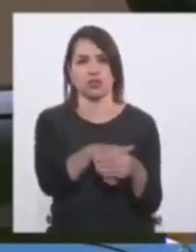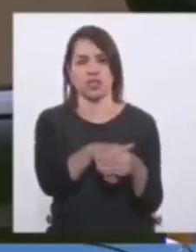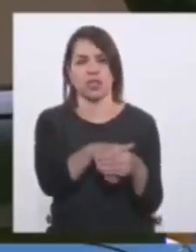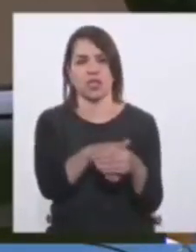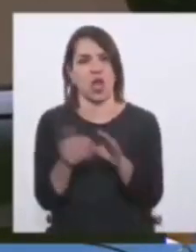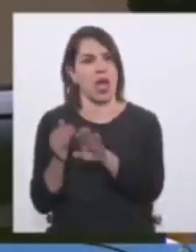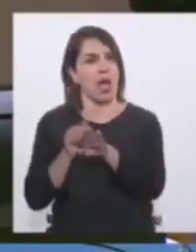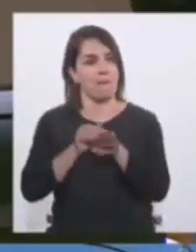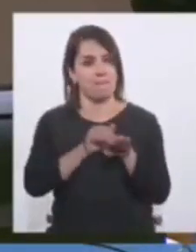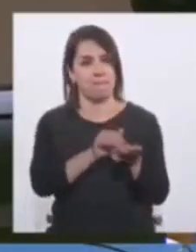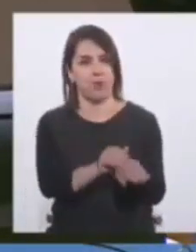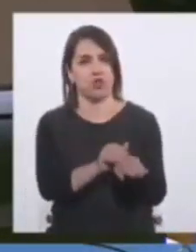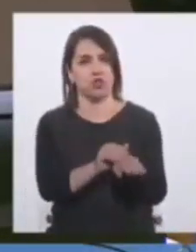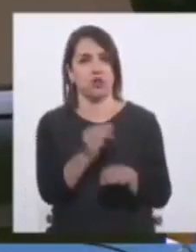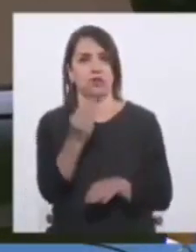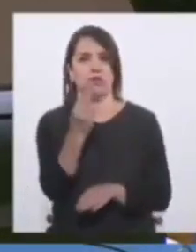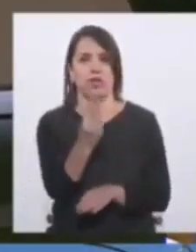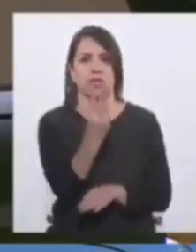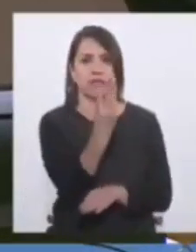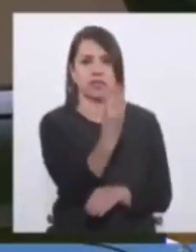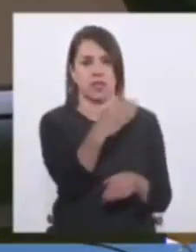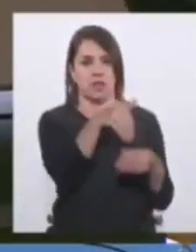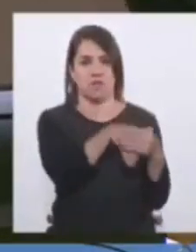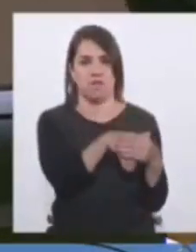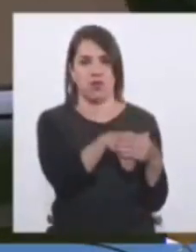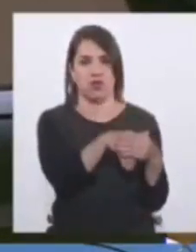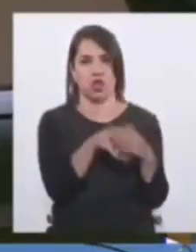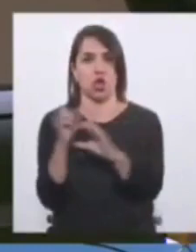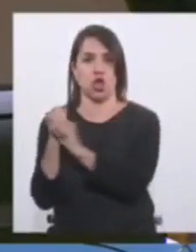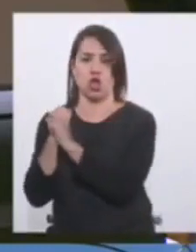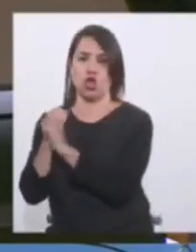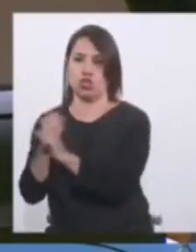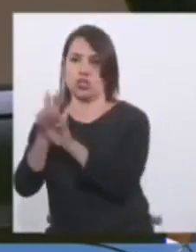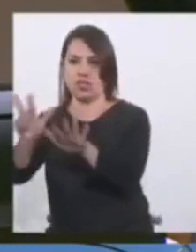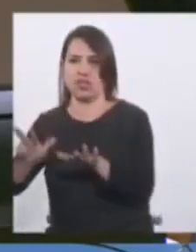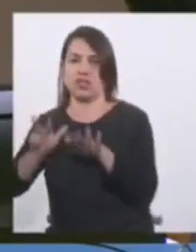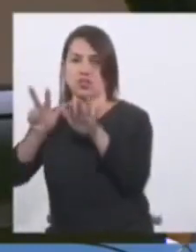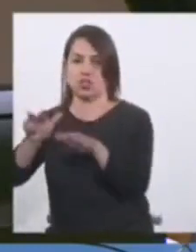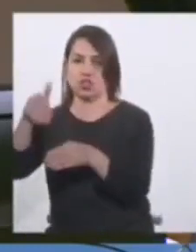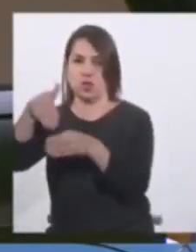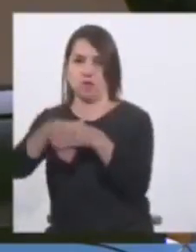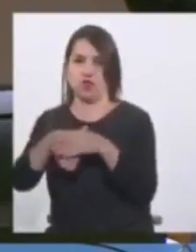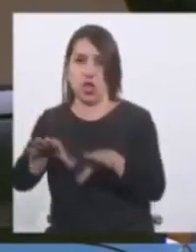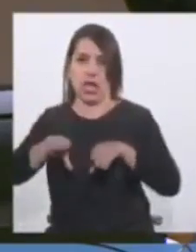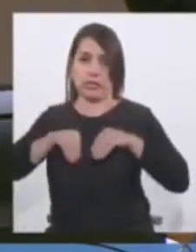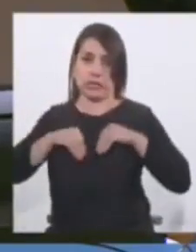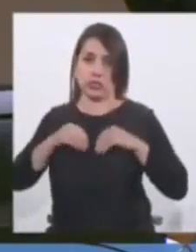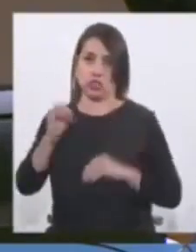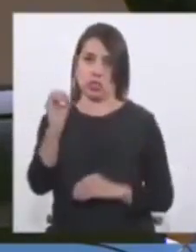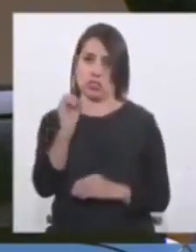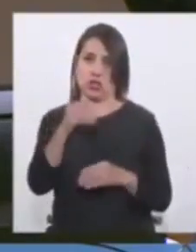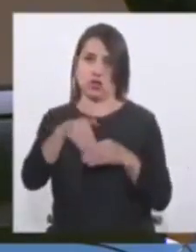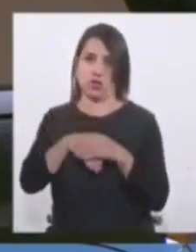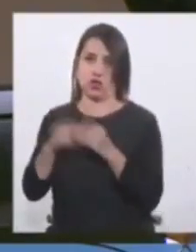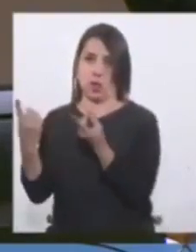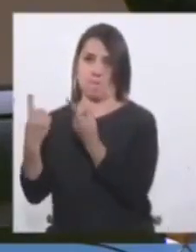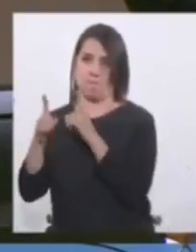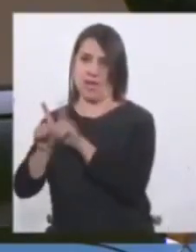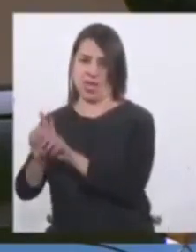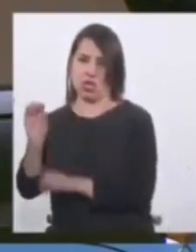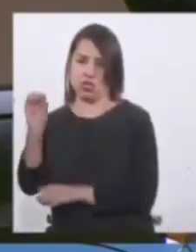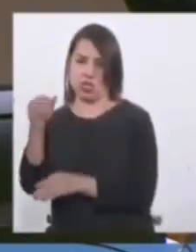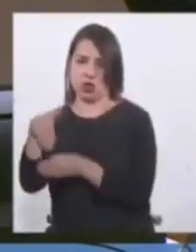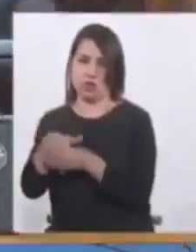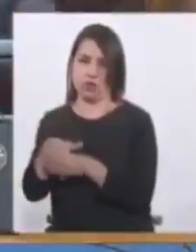por la afirmativa 23 votos, por la negativa 18, abstenciones 0, pareo 0.